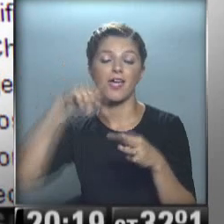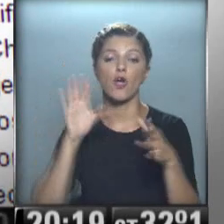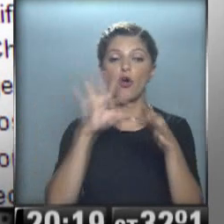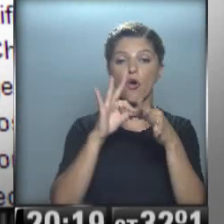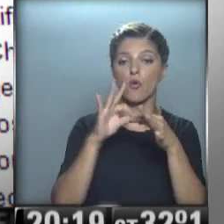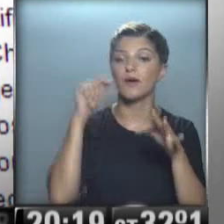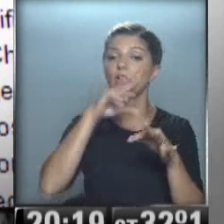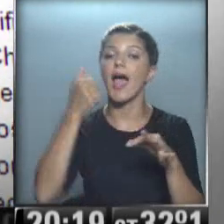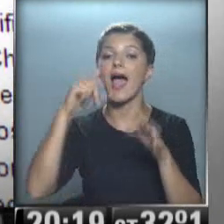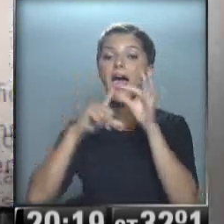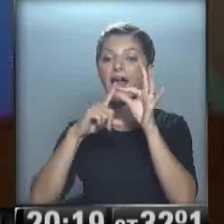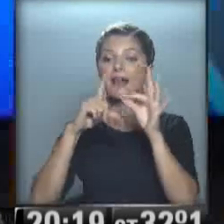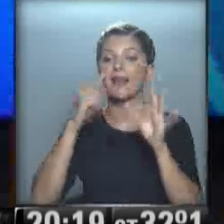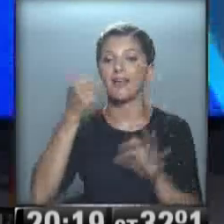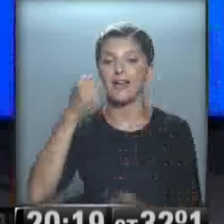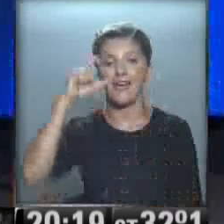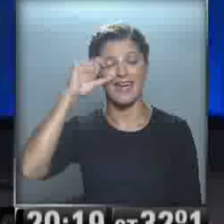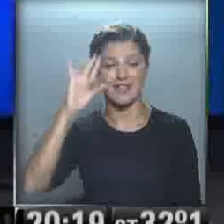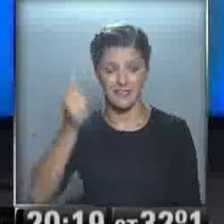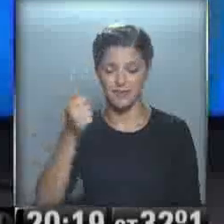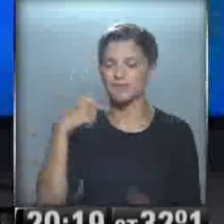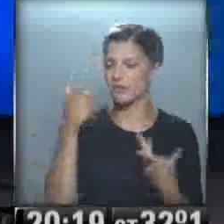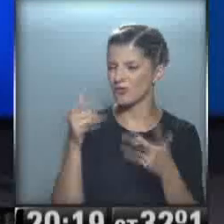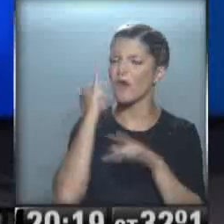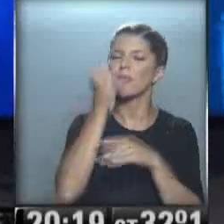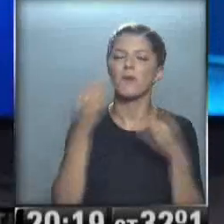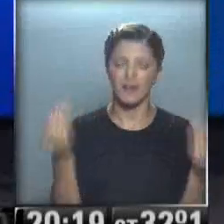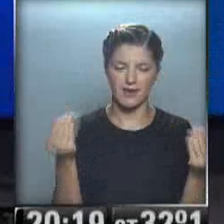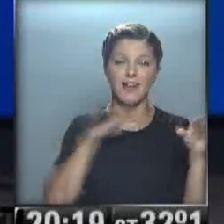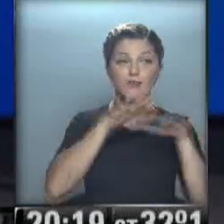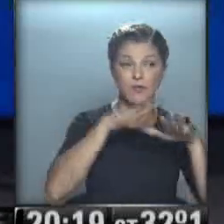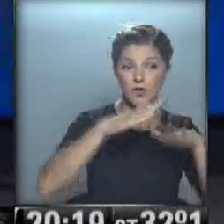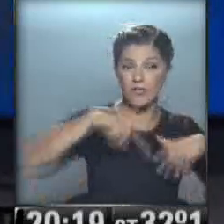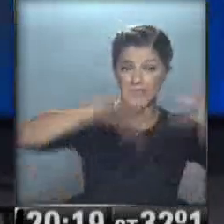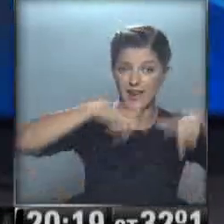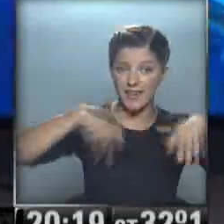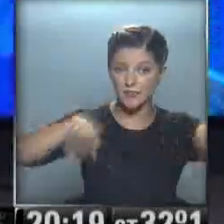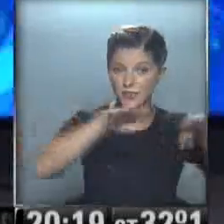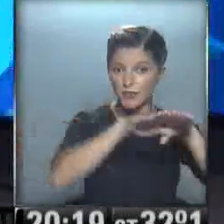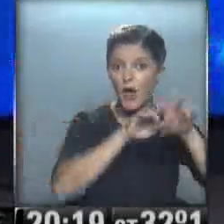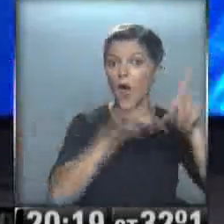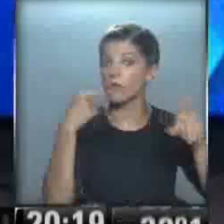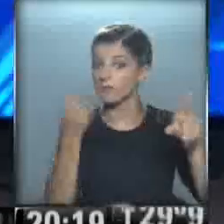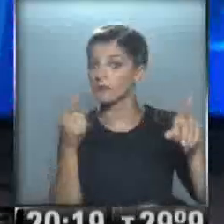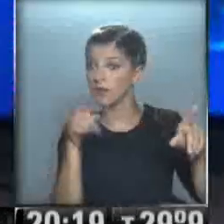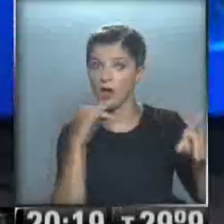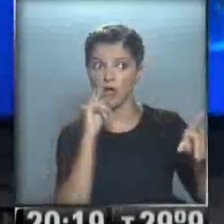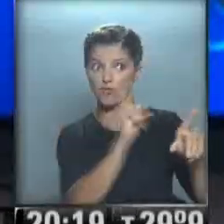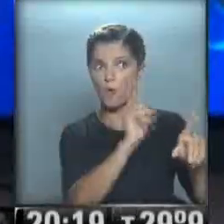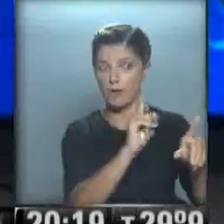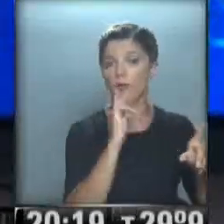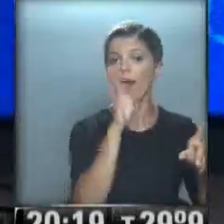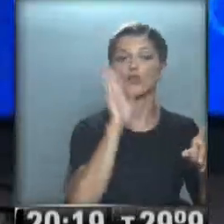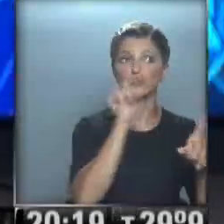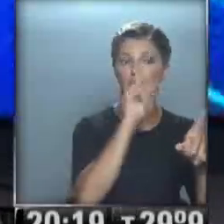decir él lo que dio cuenta es de cómo se utilizó el atentado de las Torres Gemelas o el autoatentado según él mismo se animó a decir para